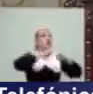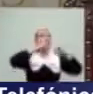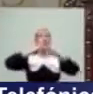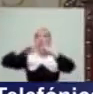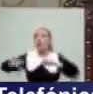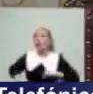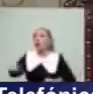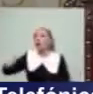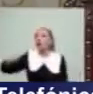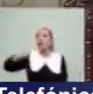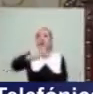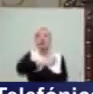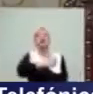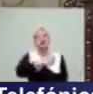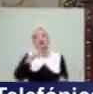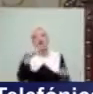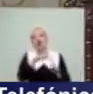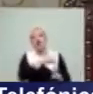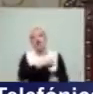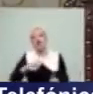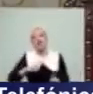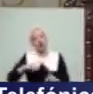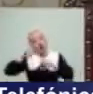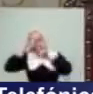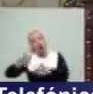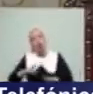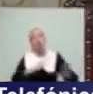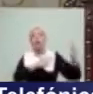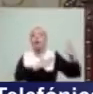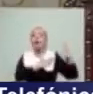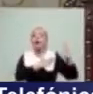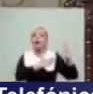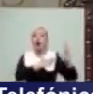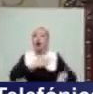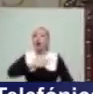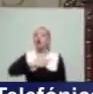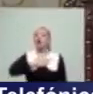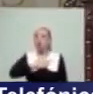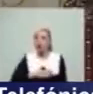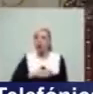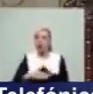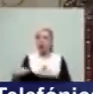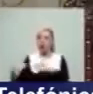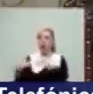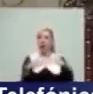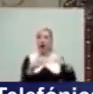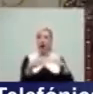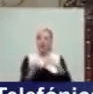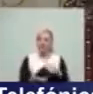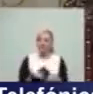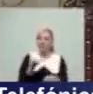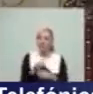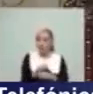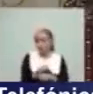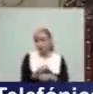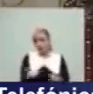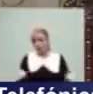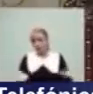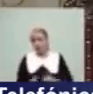no queriendo resolver estos asuntos, sino tienen una gran cantidad de trabajo y estos asuntos son